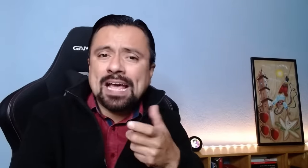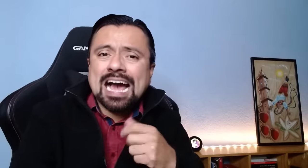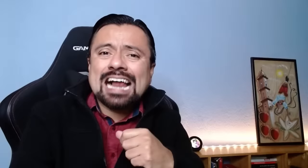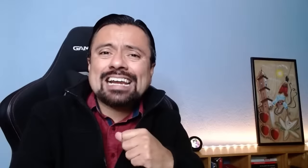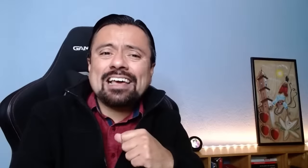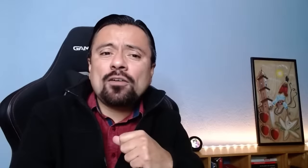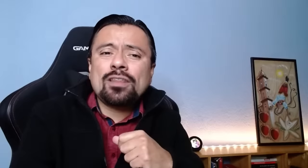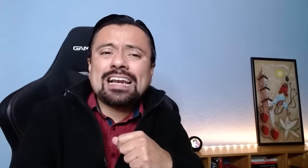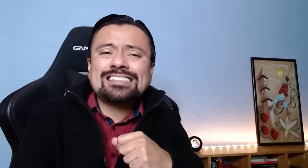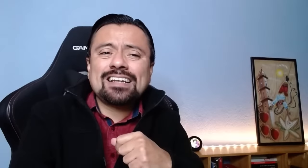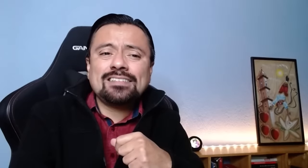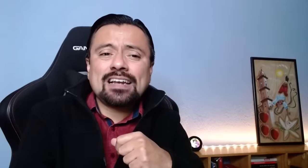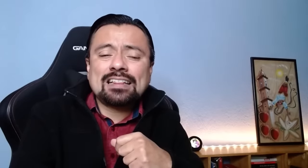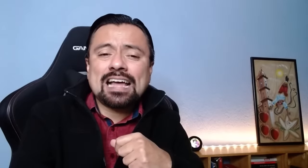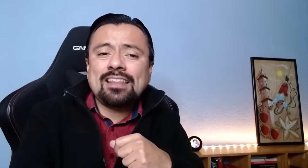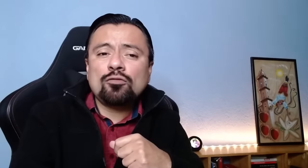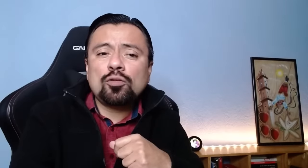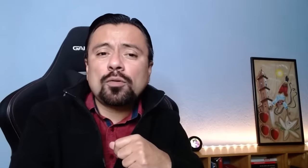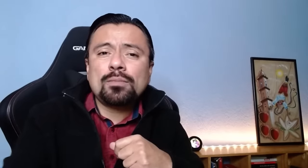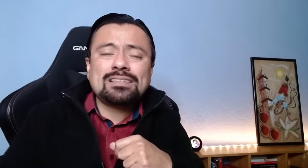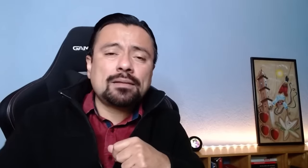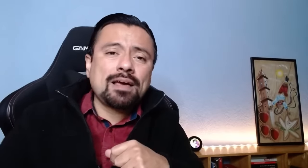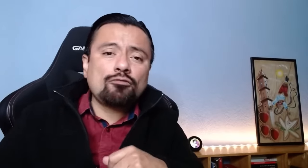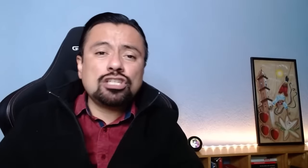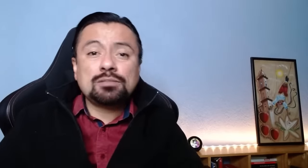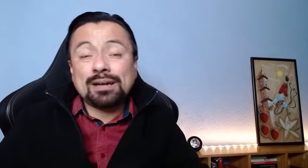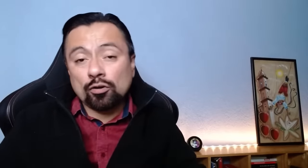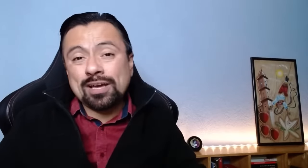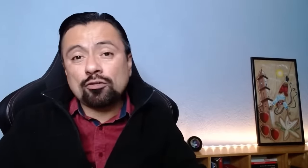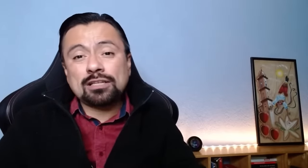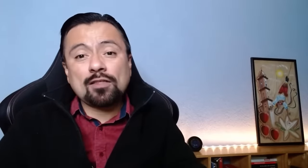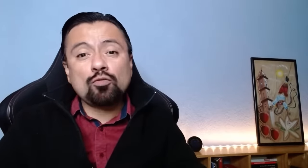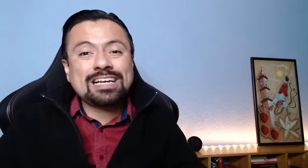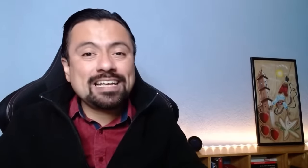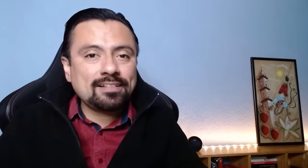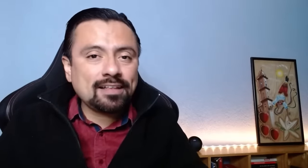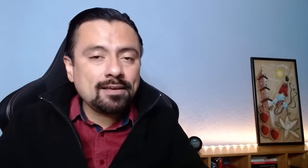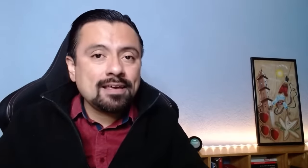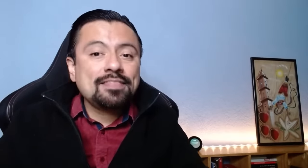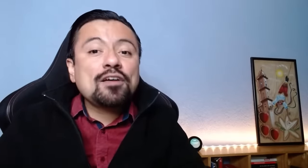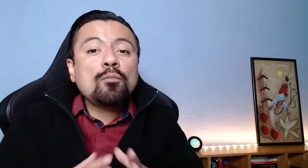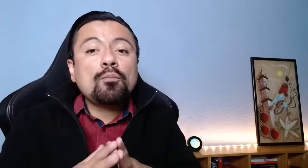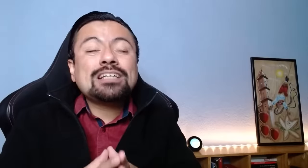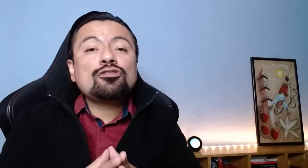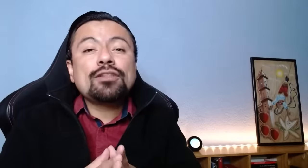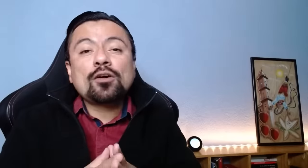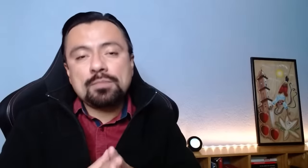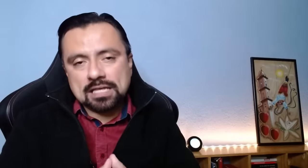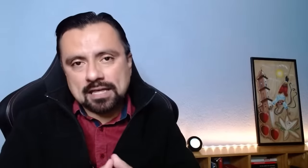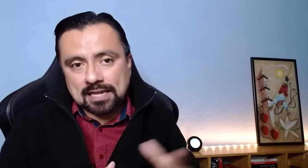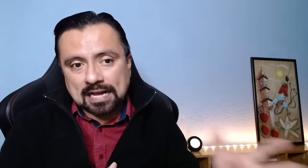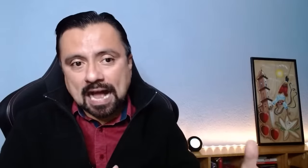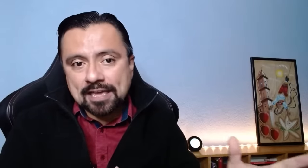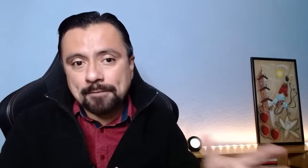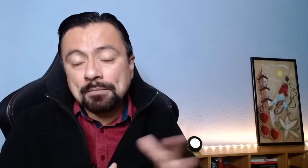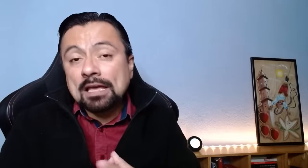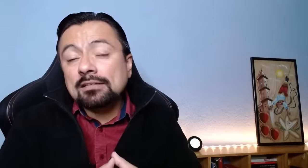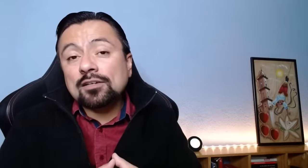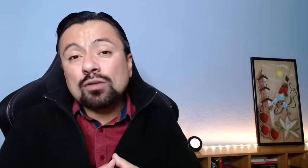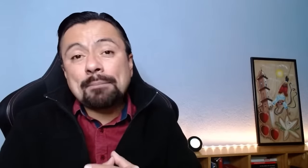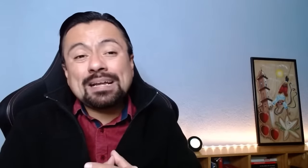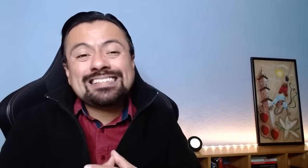Tijuana? Alrededor de las 3 de la tarde, un grupo de hombres armados disparó en contra de un cliente de un puesto de comida de la